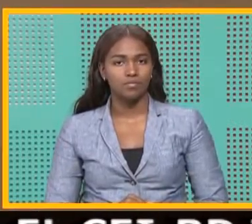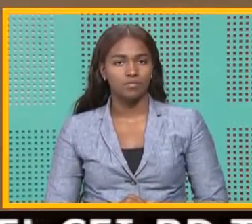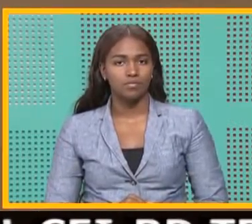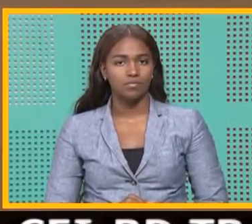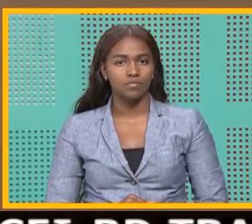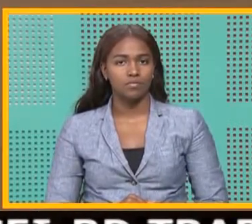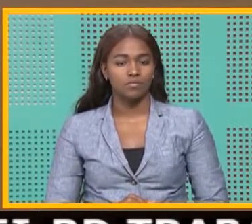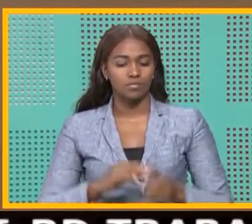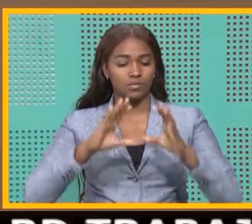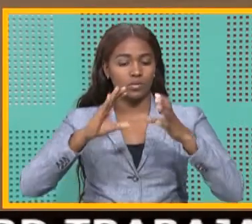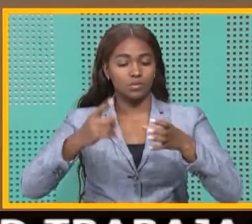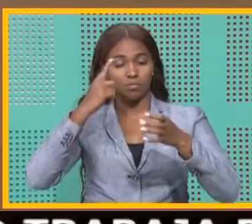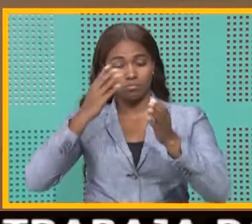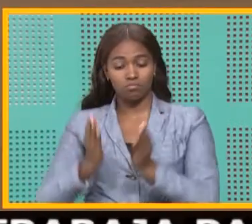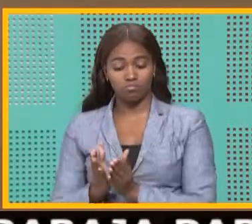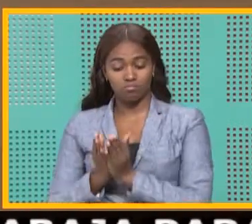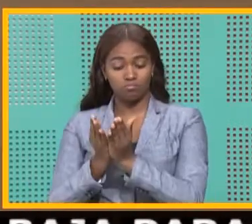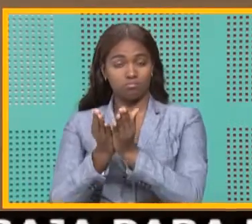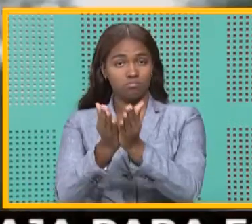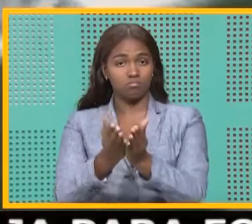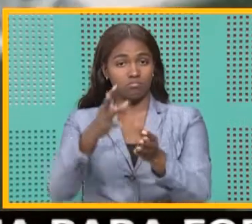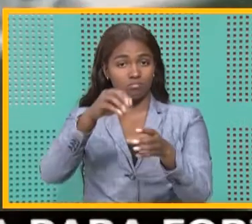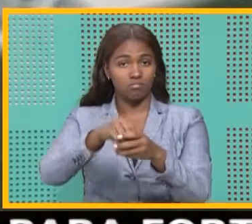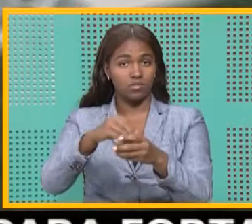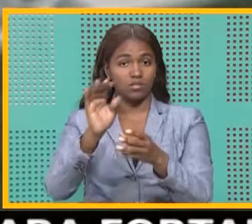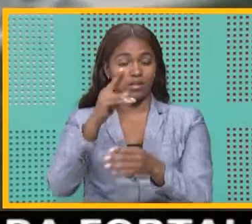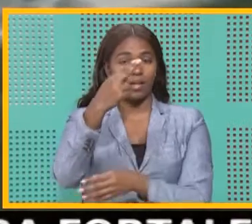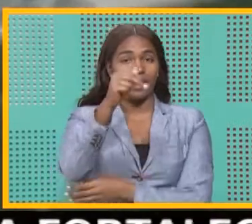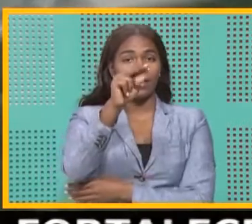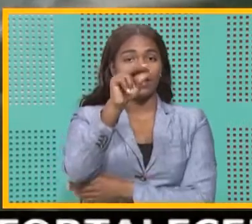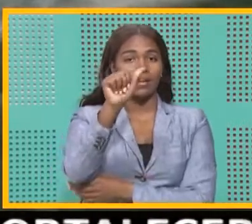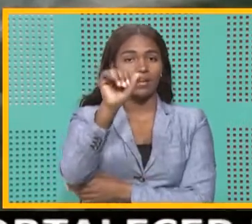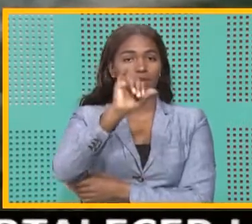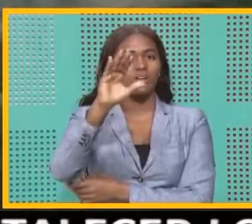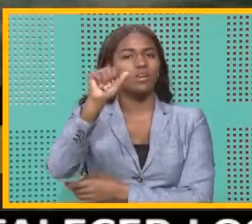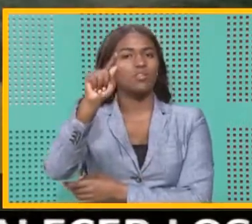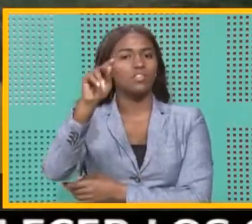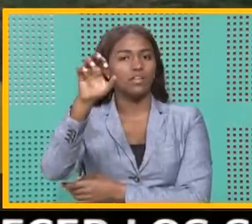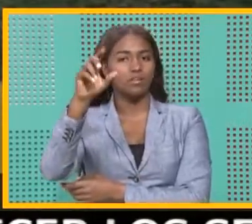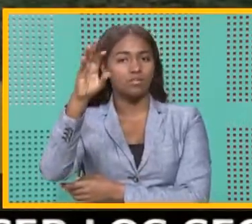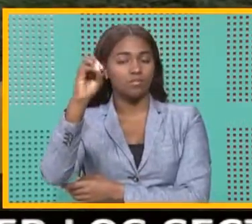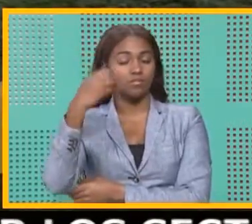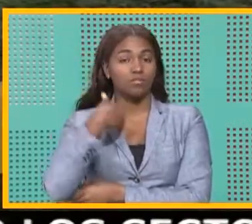Los puertos marítimos multimodal Caucedo y Haina concentraron el